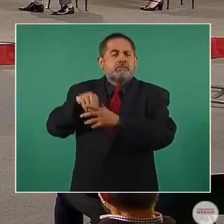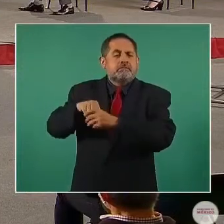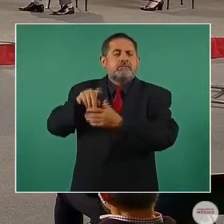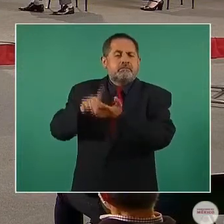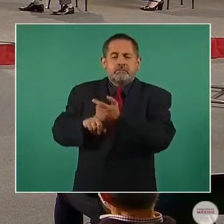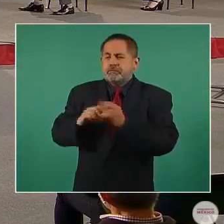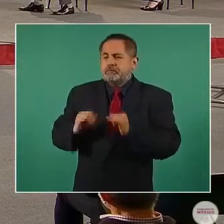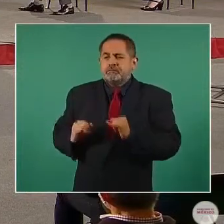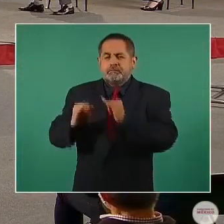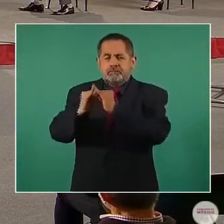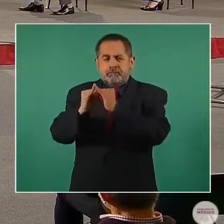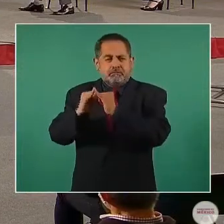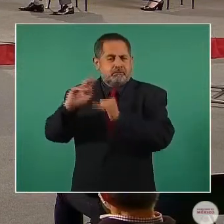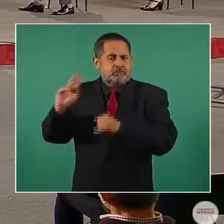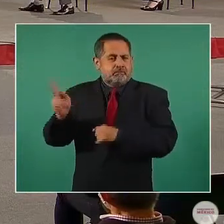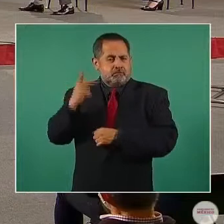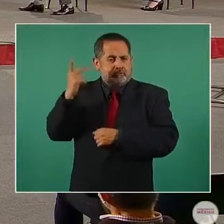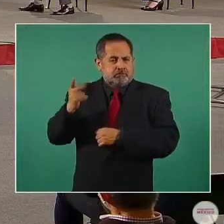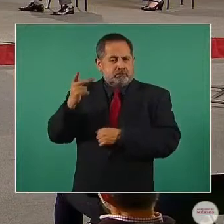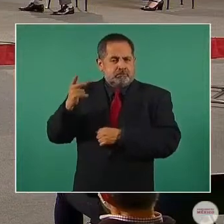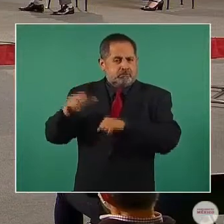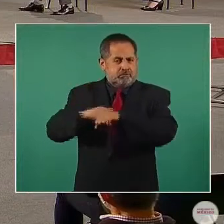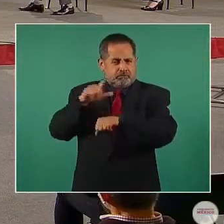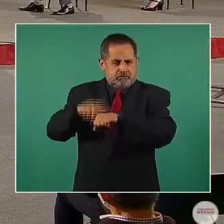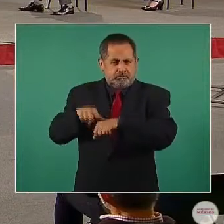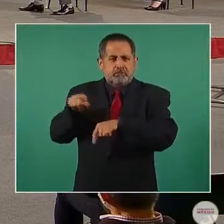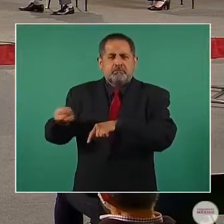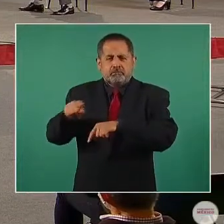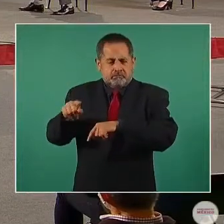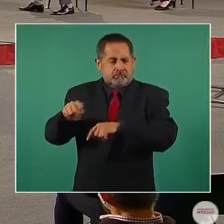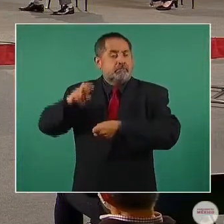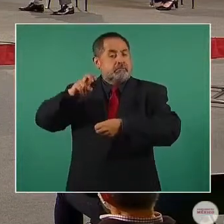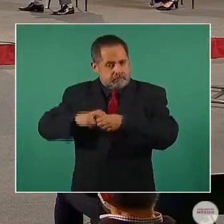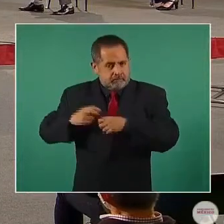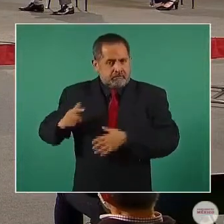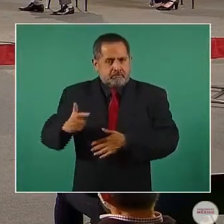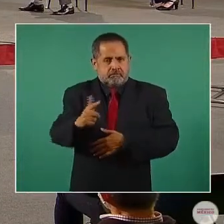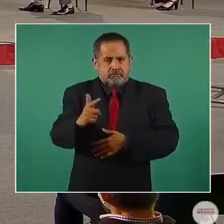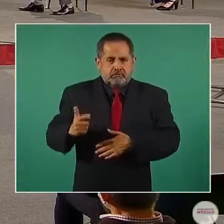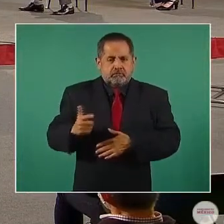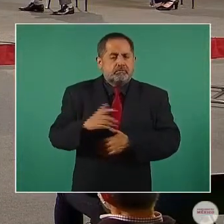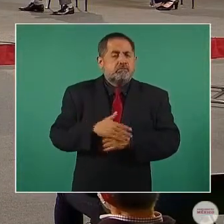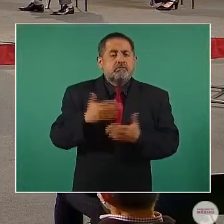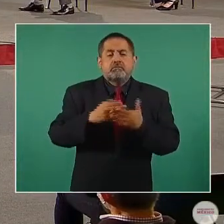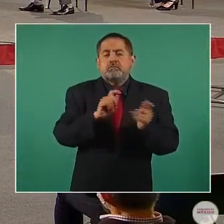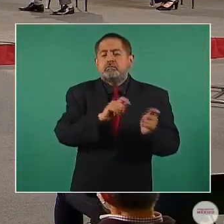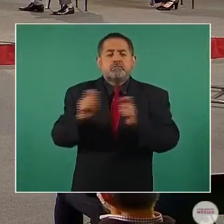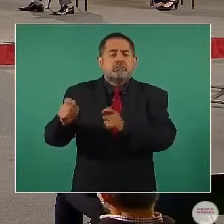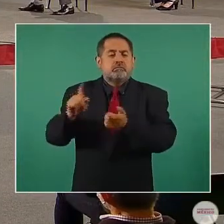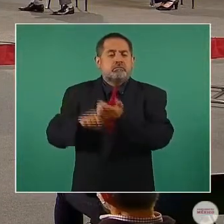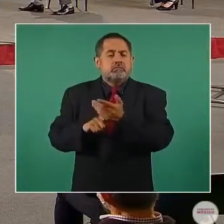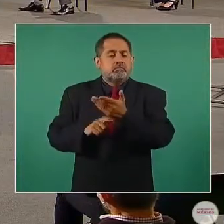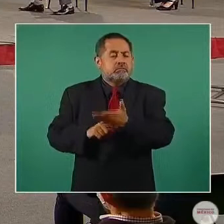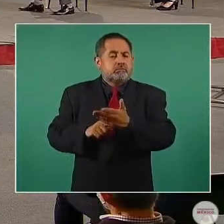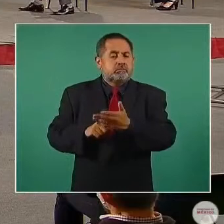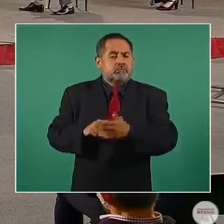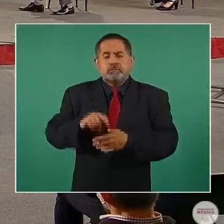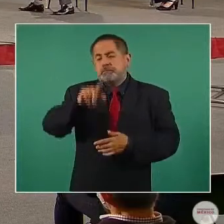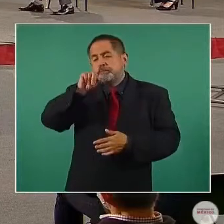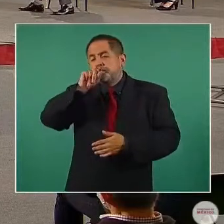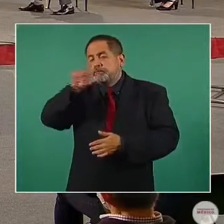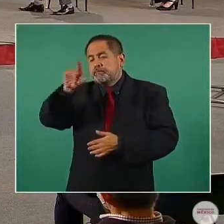del Instituto Politécnico Nacional, que está en Guanajuato. Vamos con